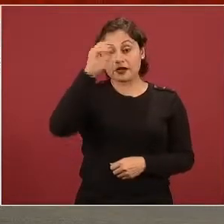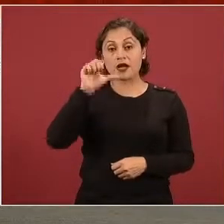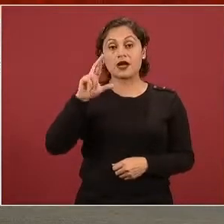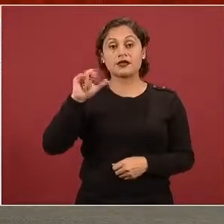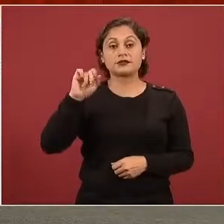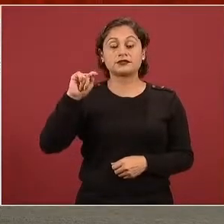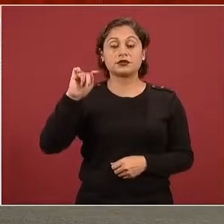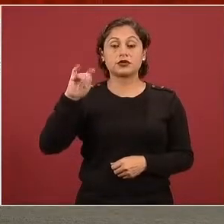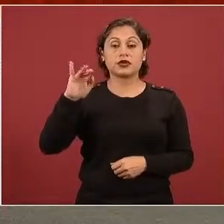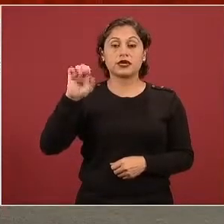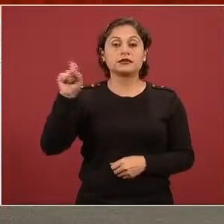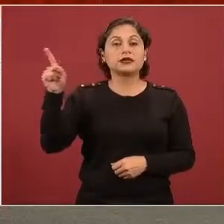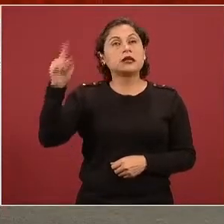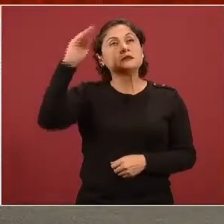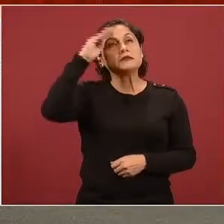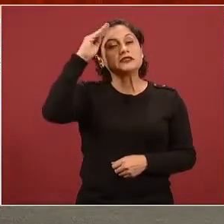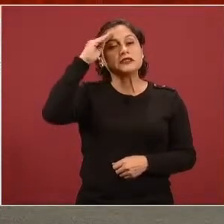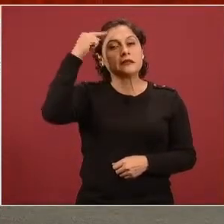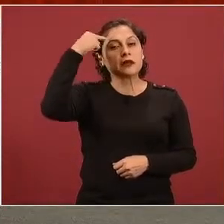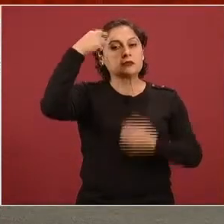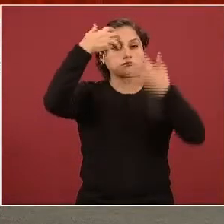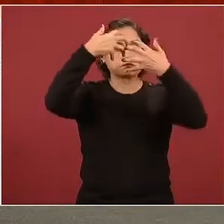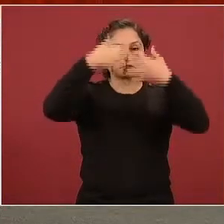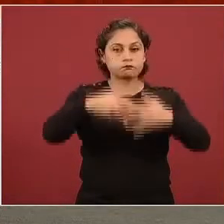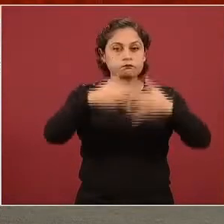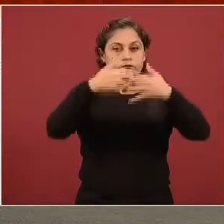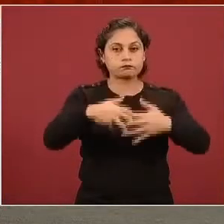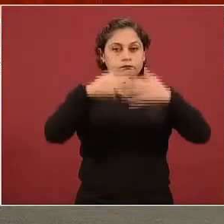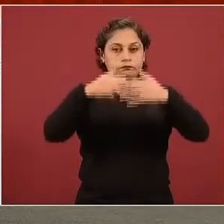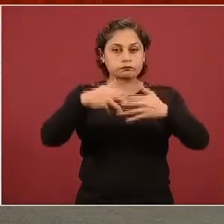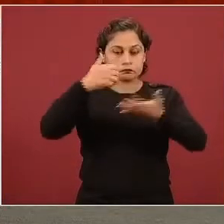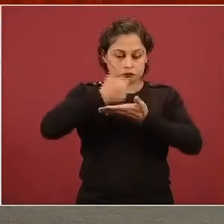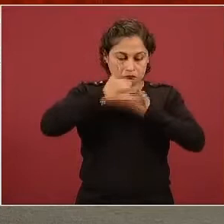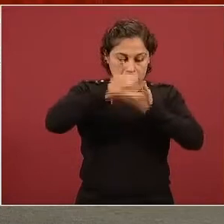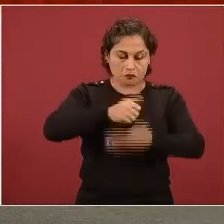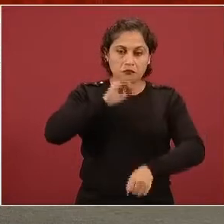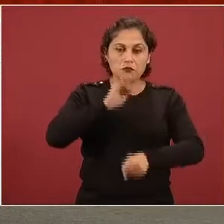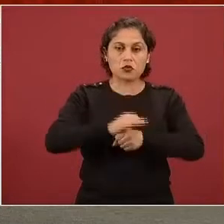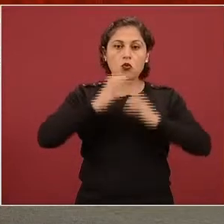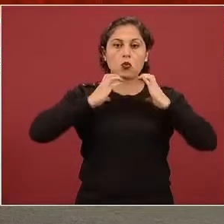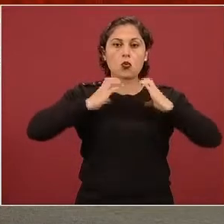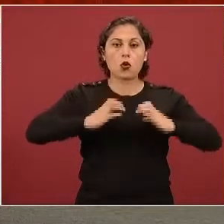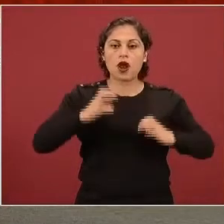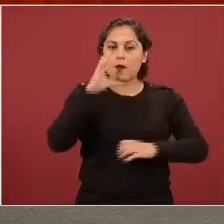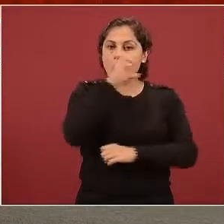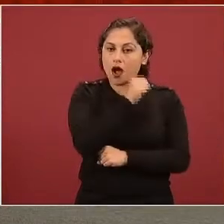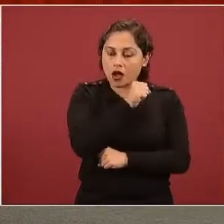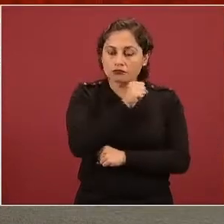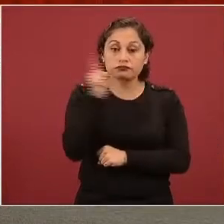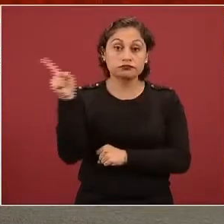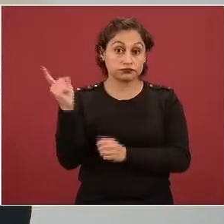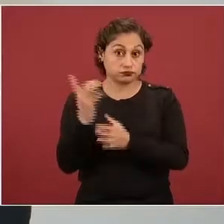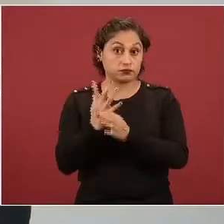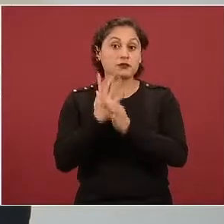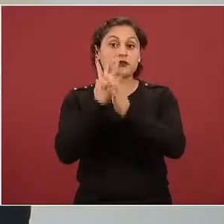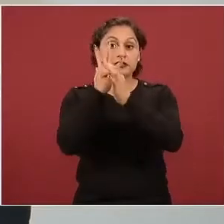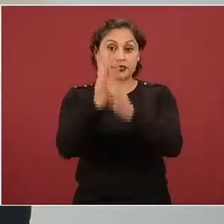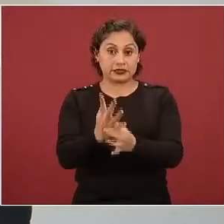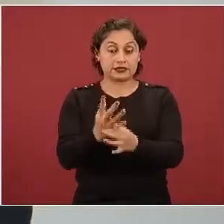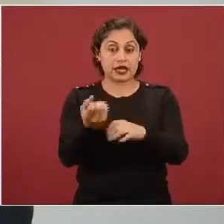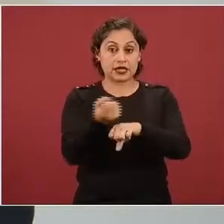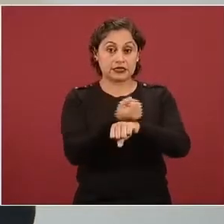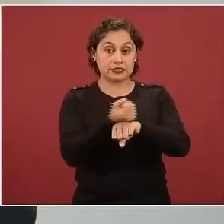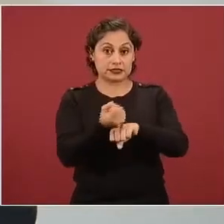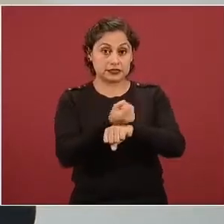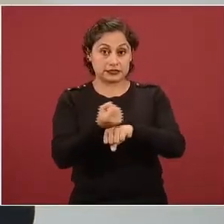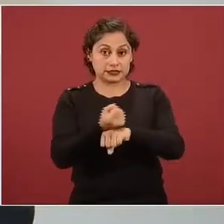era impedir que el cuerpo se sobrecalentara. Al respecto decía, la sangre se eleva desde el fuego que hay en la